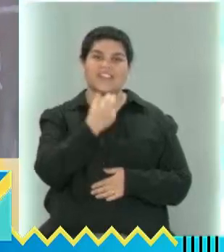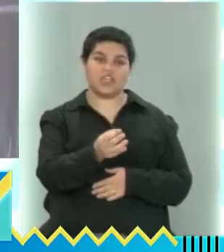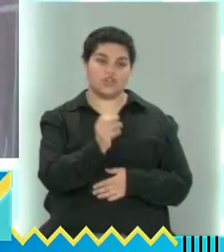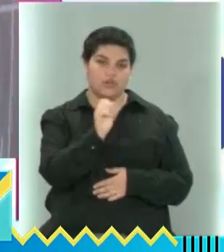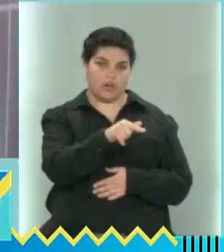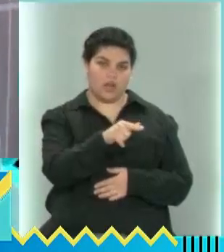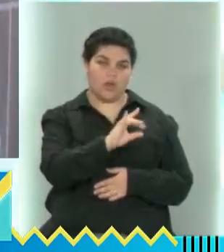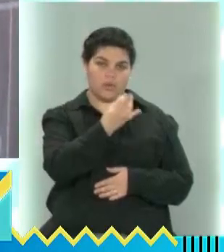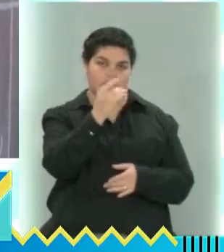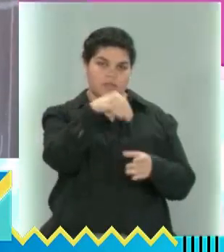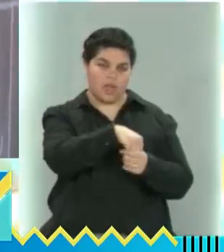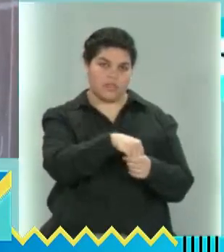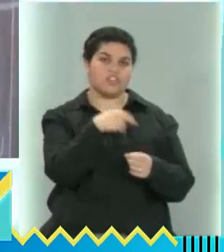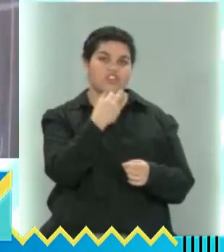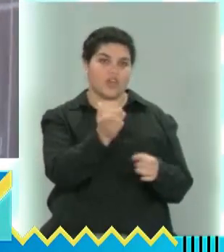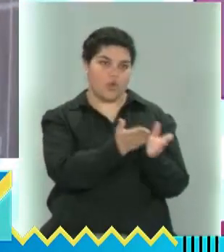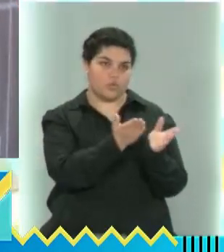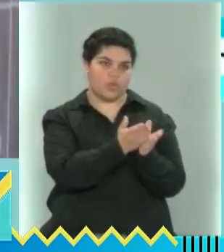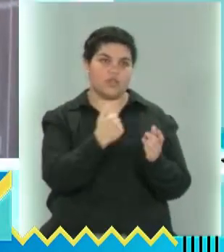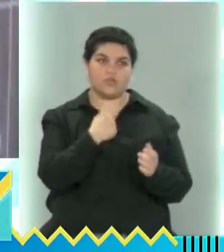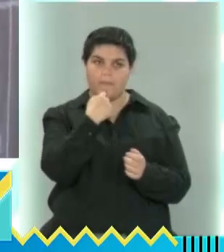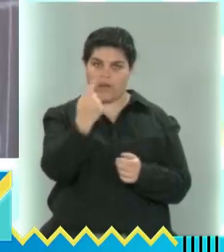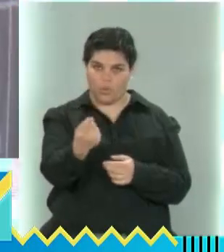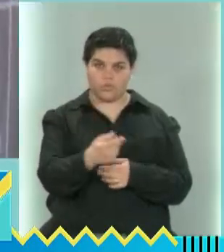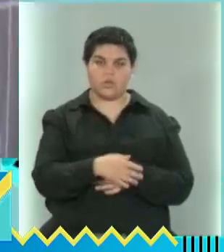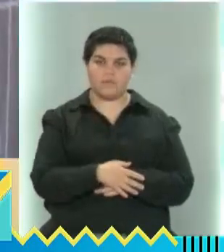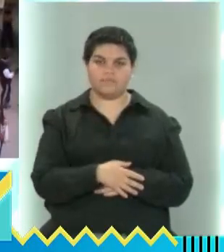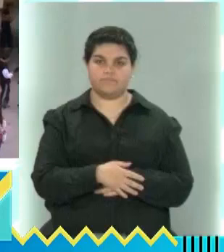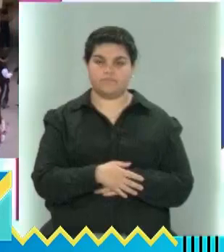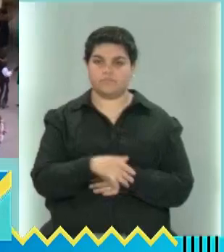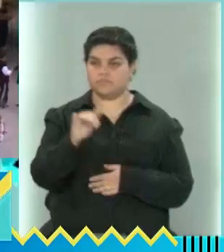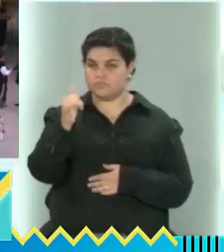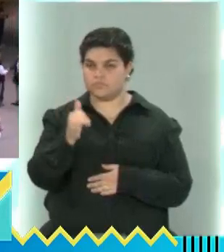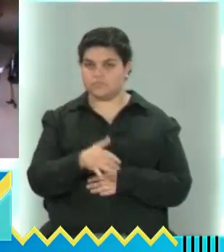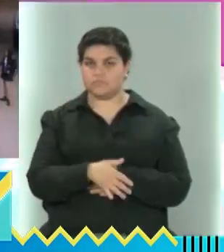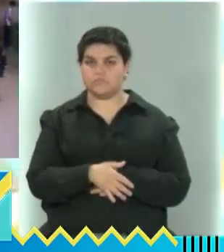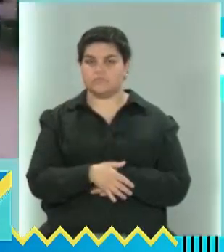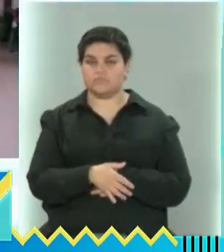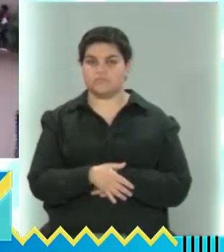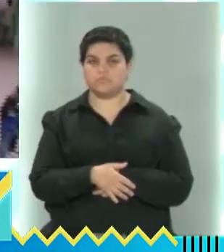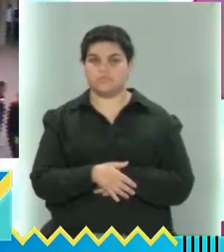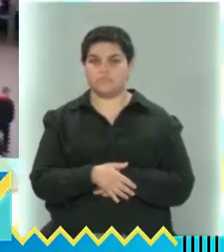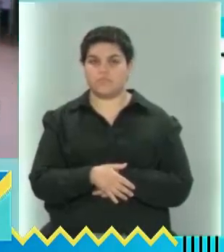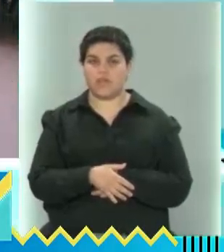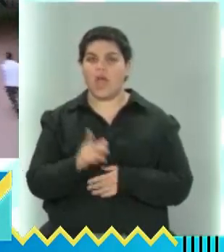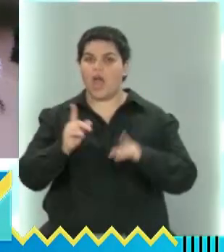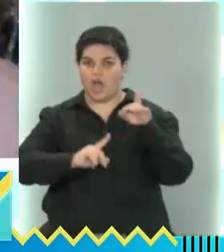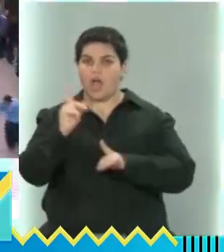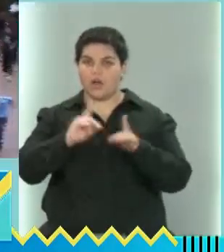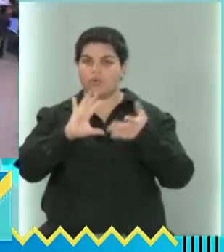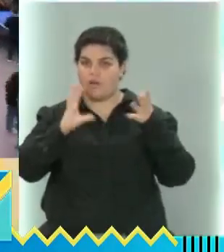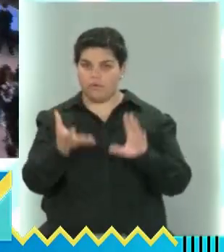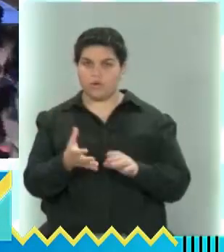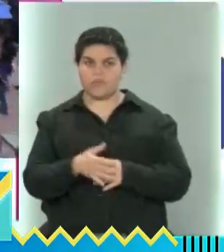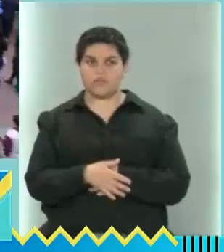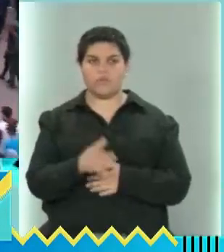de acá de la universidad. Yo simplemente quería hacerte una pregunta. Sí. ¿Se han tomado algunas medidas? O sea,